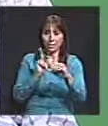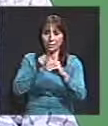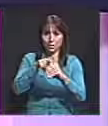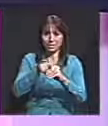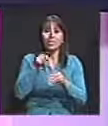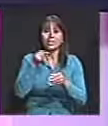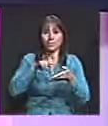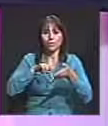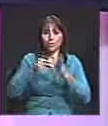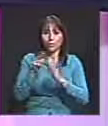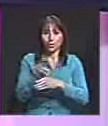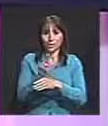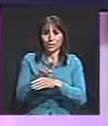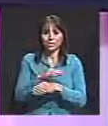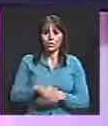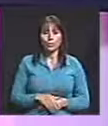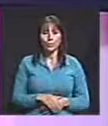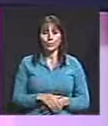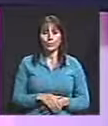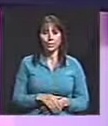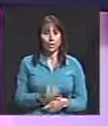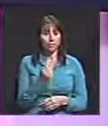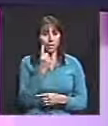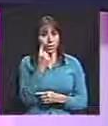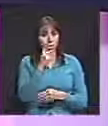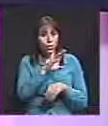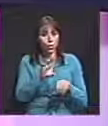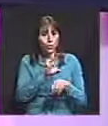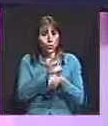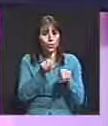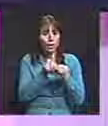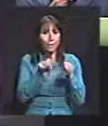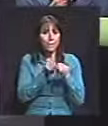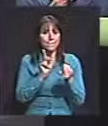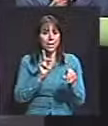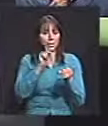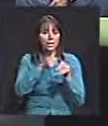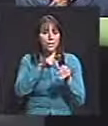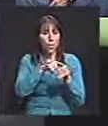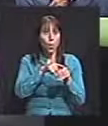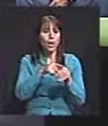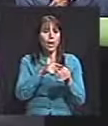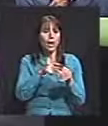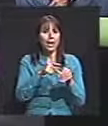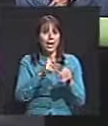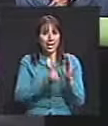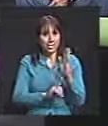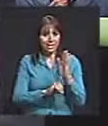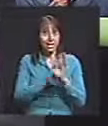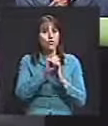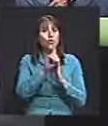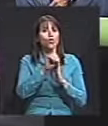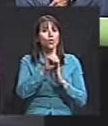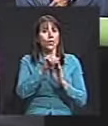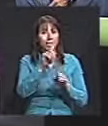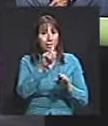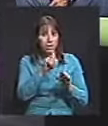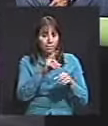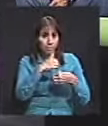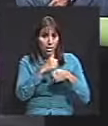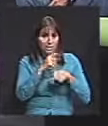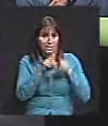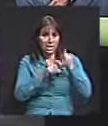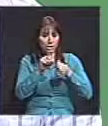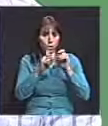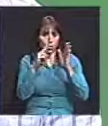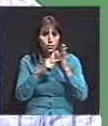fue el concepto que se utilizó. Tengo entendido que el Consejo también participó en el desarrollo del censo 2011.